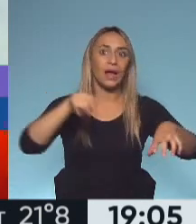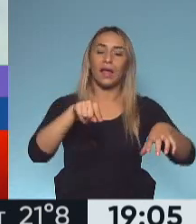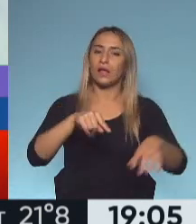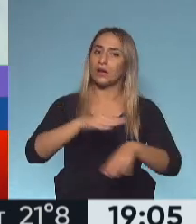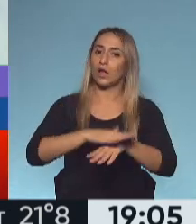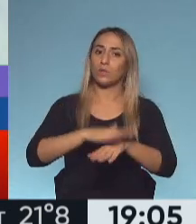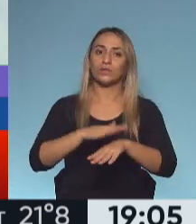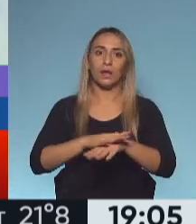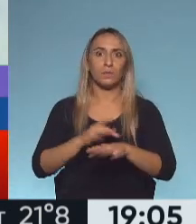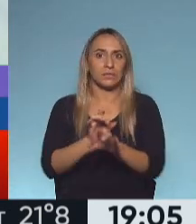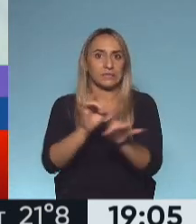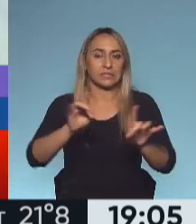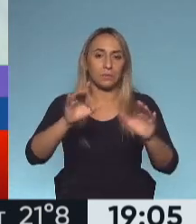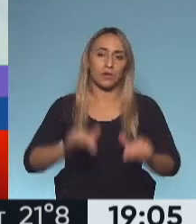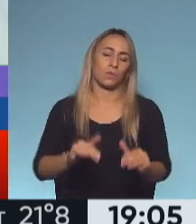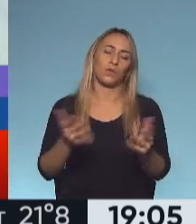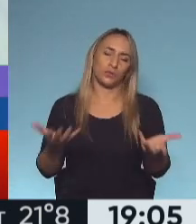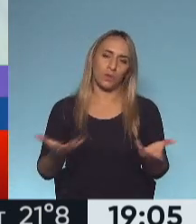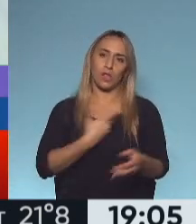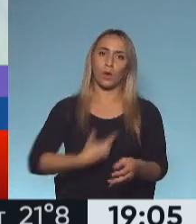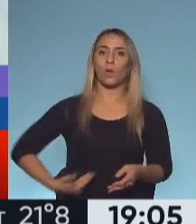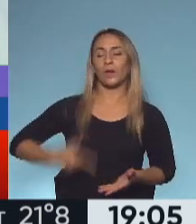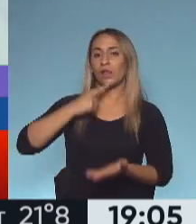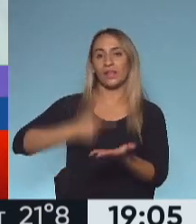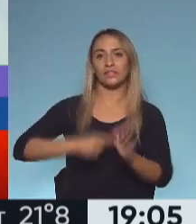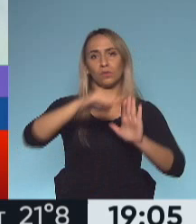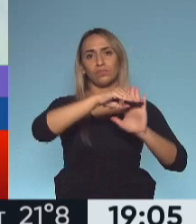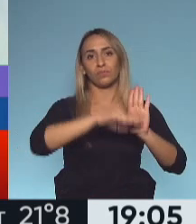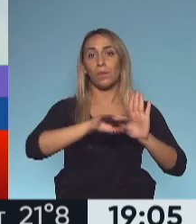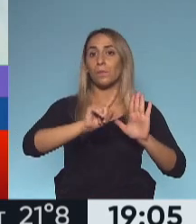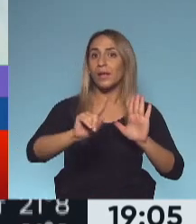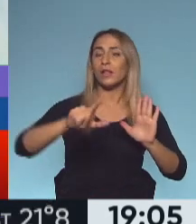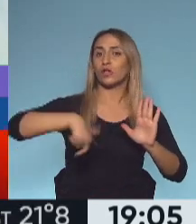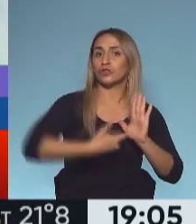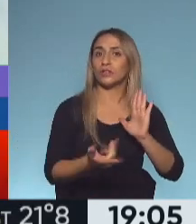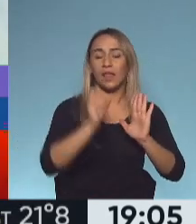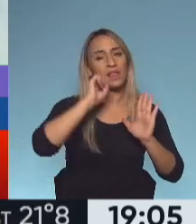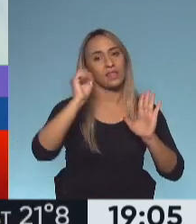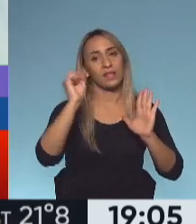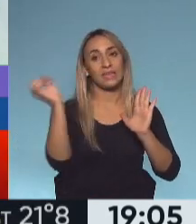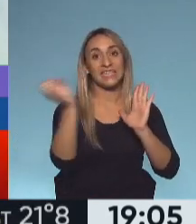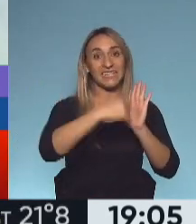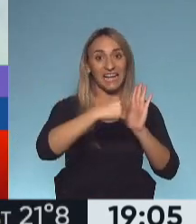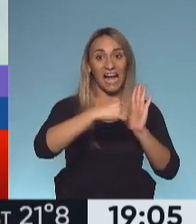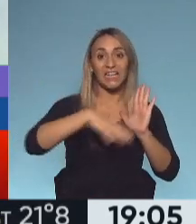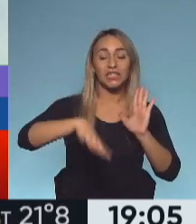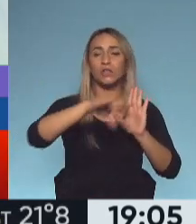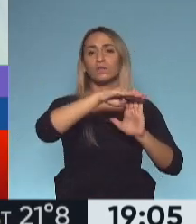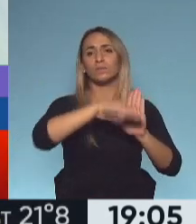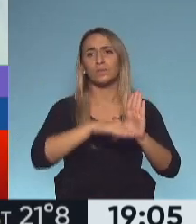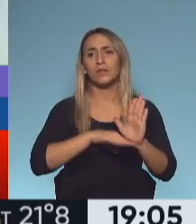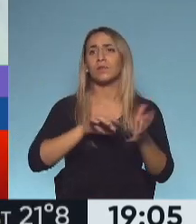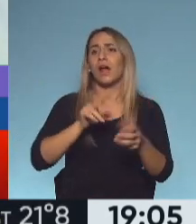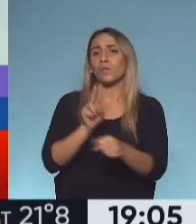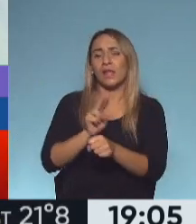decisiones gubernamentales solas, con desobediencia social en materia de las prevenciones básicas, que ya